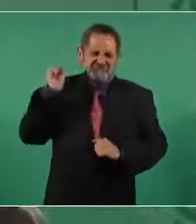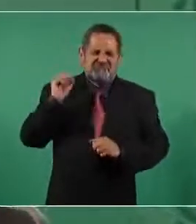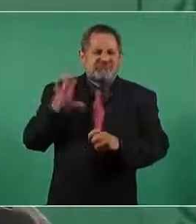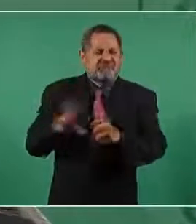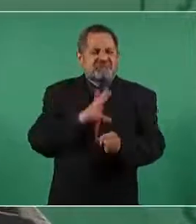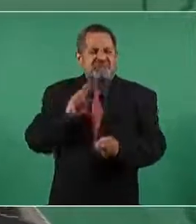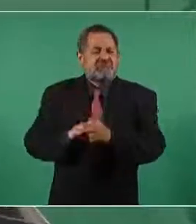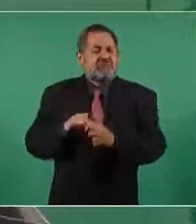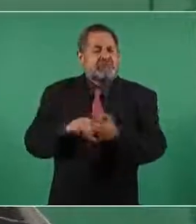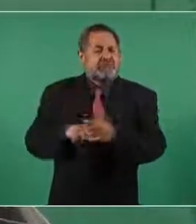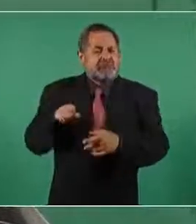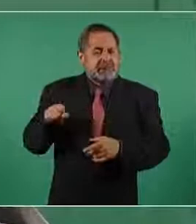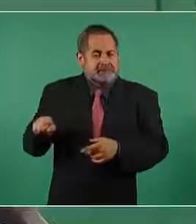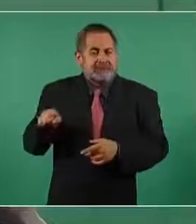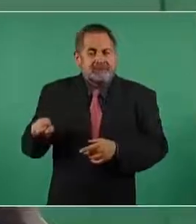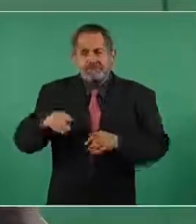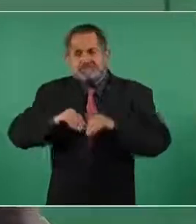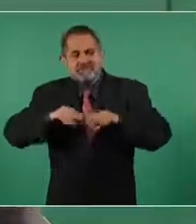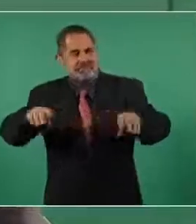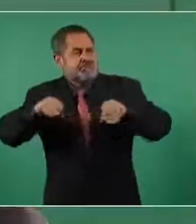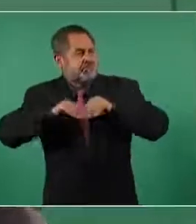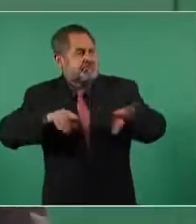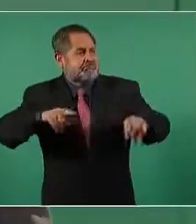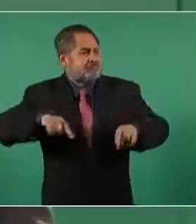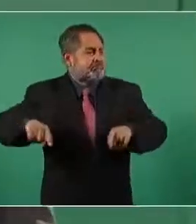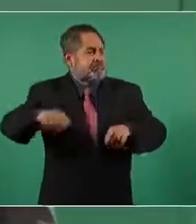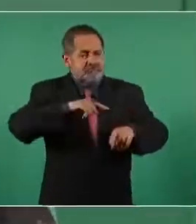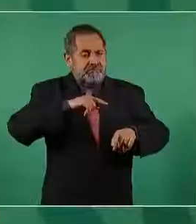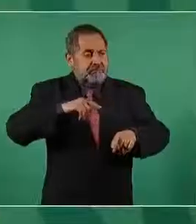se está dando a conocer, se sabe.